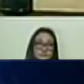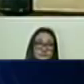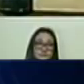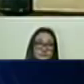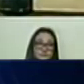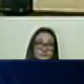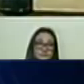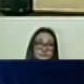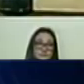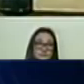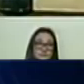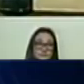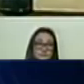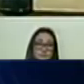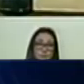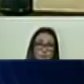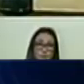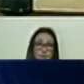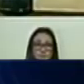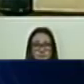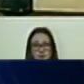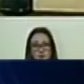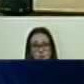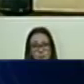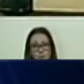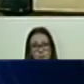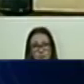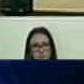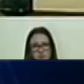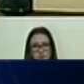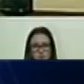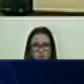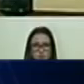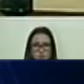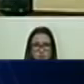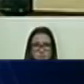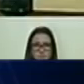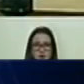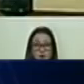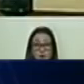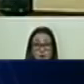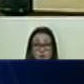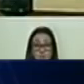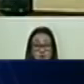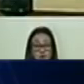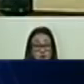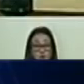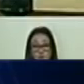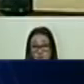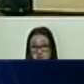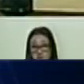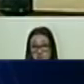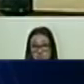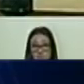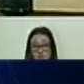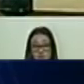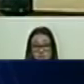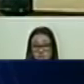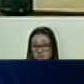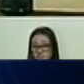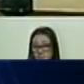Y sé otro caso que se fue a Bogotá. En Colombia se ha desarrollado una campaña xenofóbica